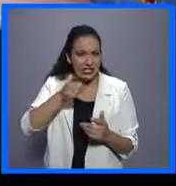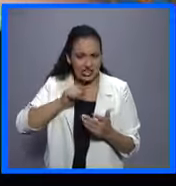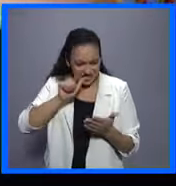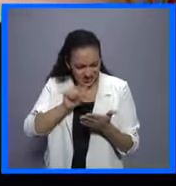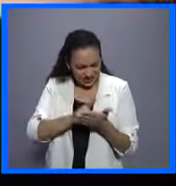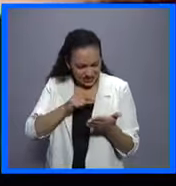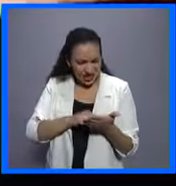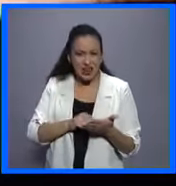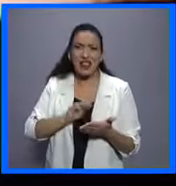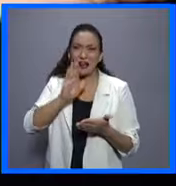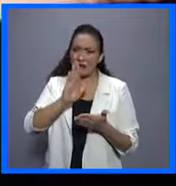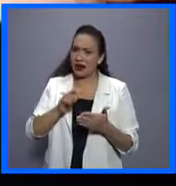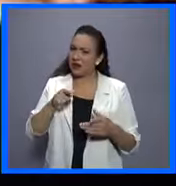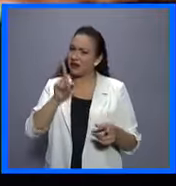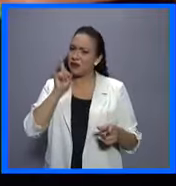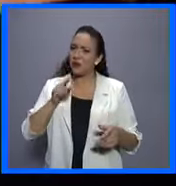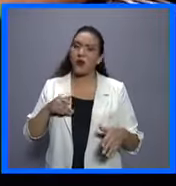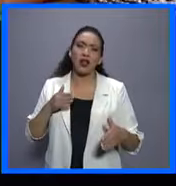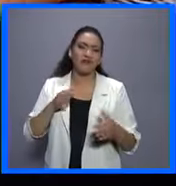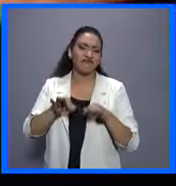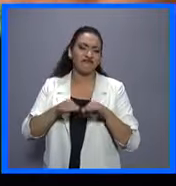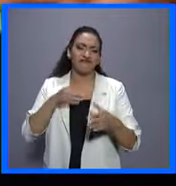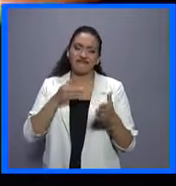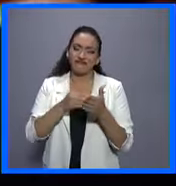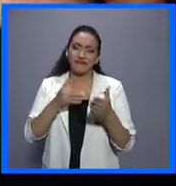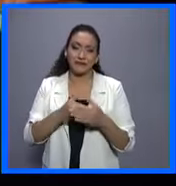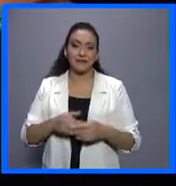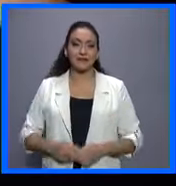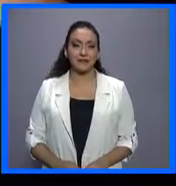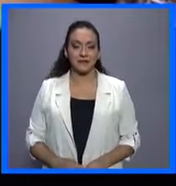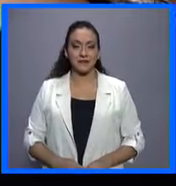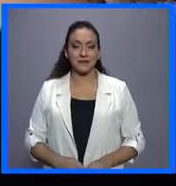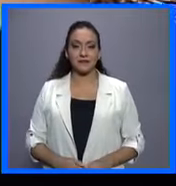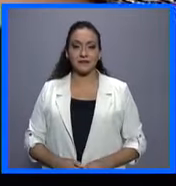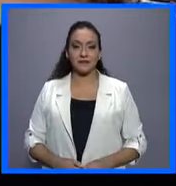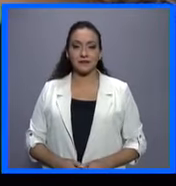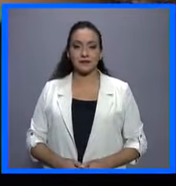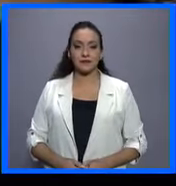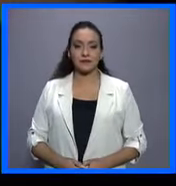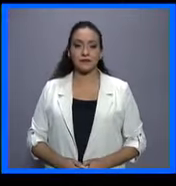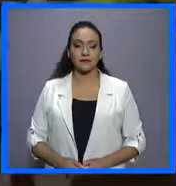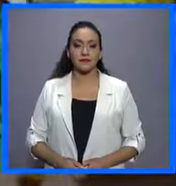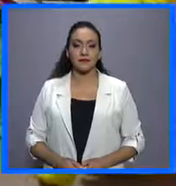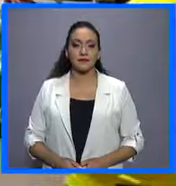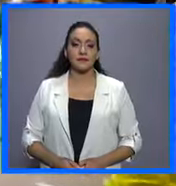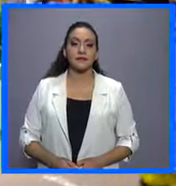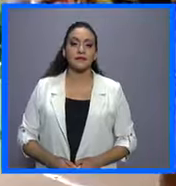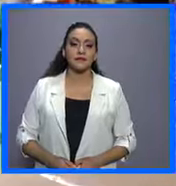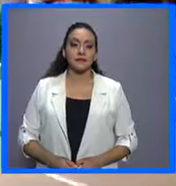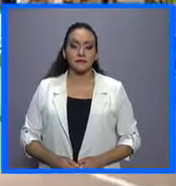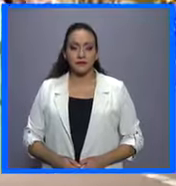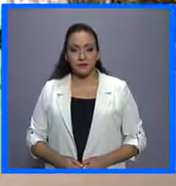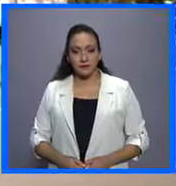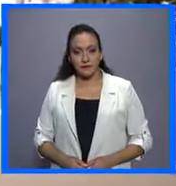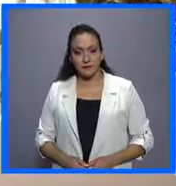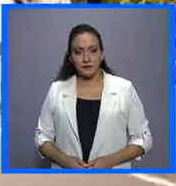busca restringir el oficio de la partería. Ahorita vas a ya percibir más la contracción.